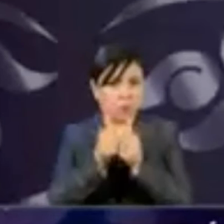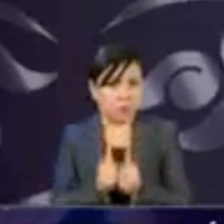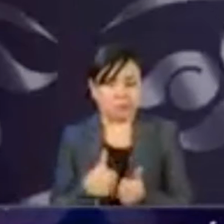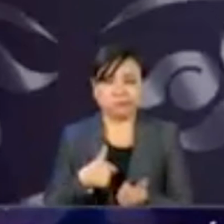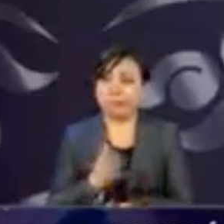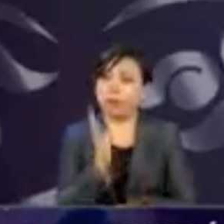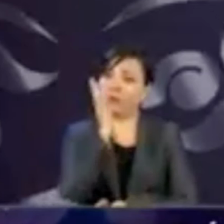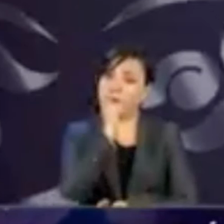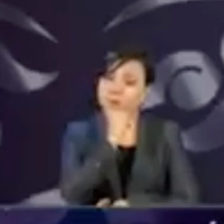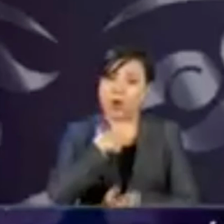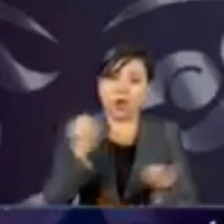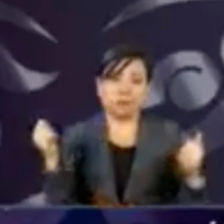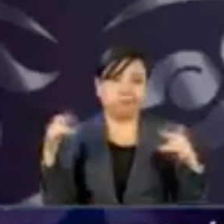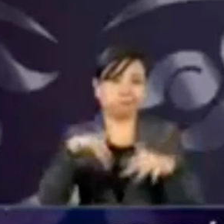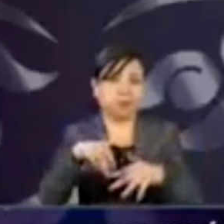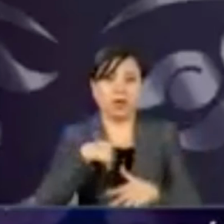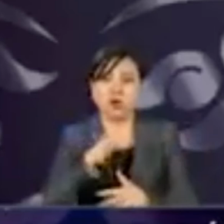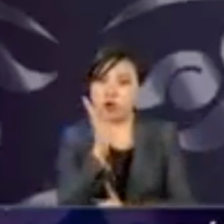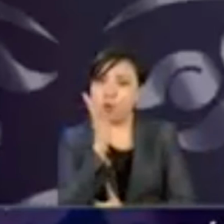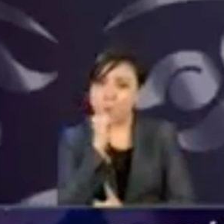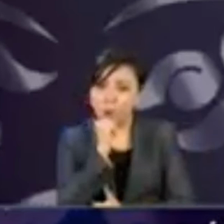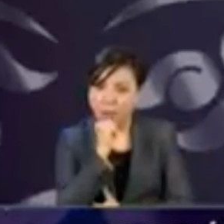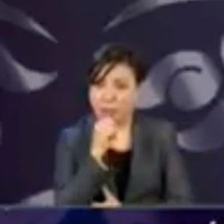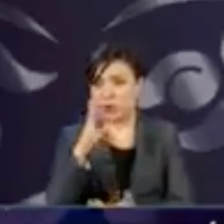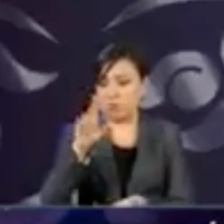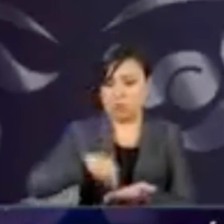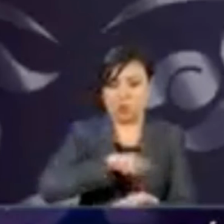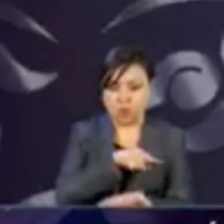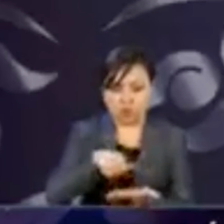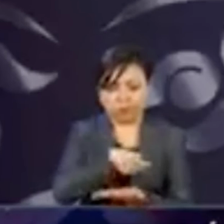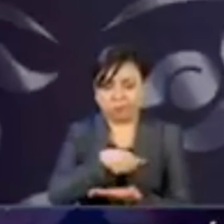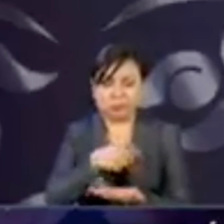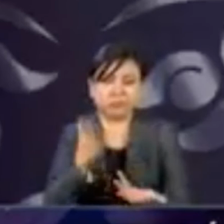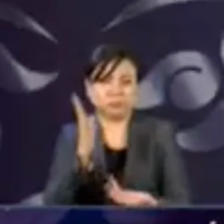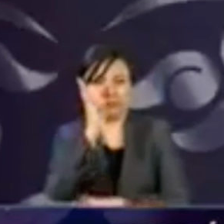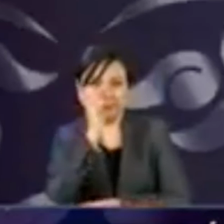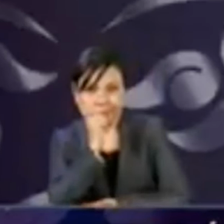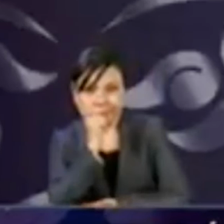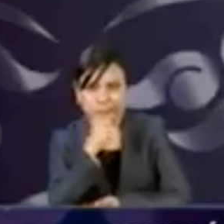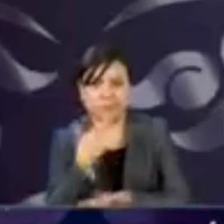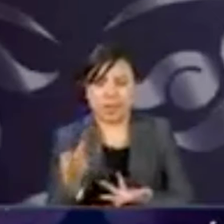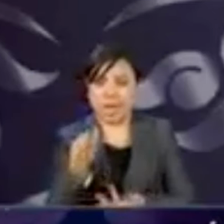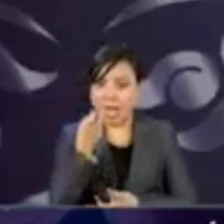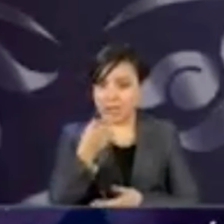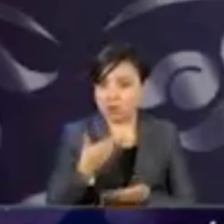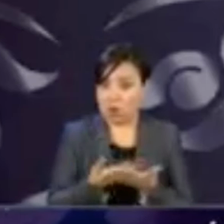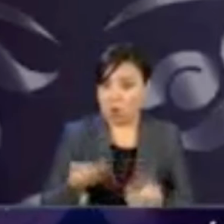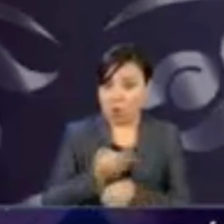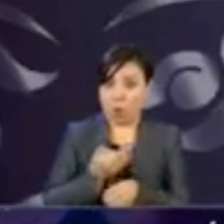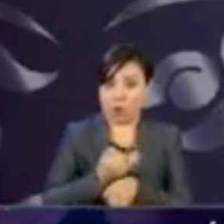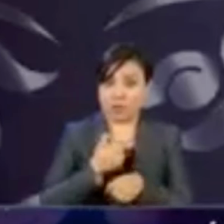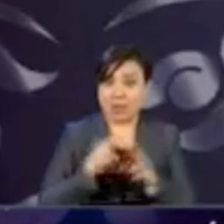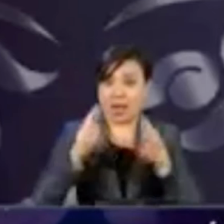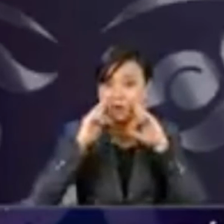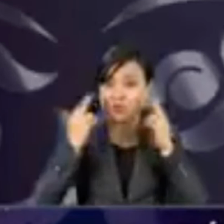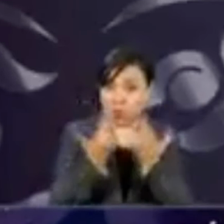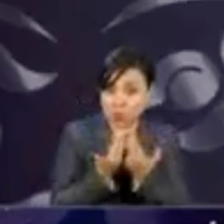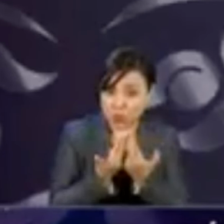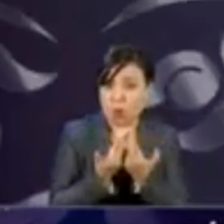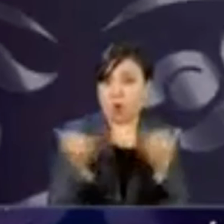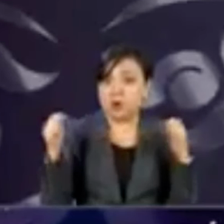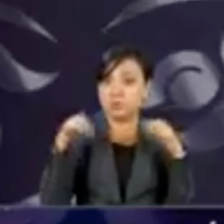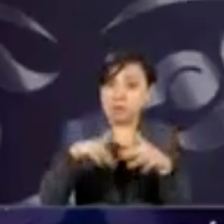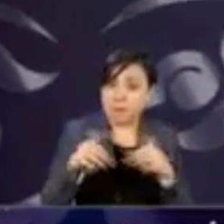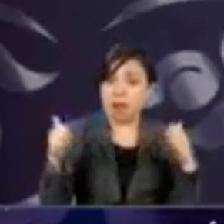cabo porque se especificó que no se puede mover cosas en sesiones de esta naturaleza no se pueden llevar a cabo